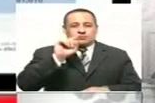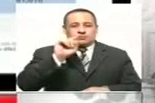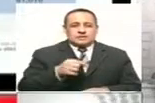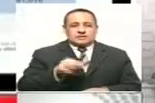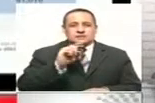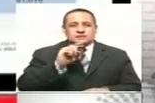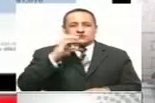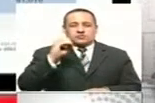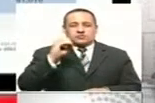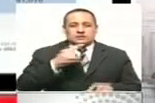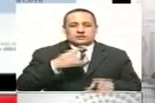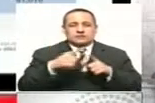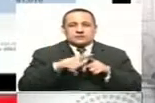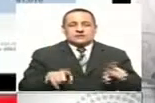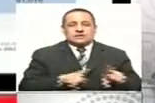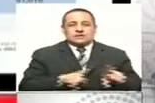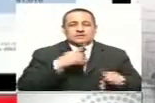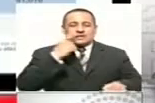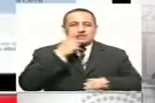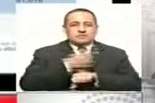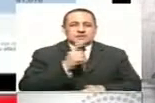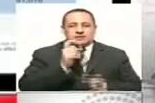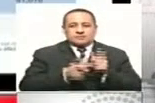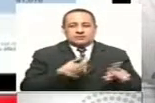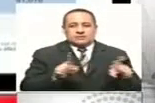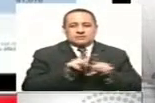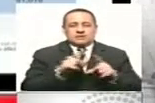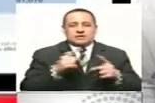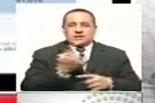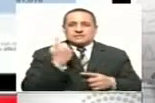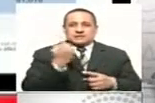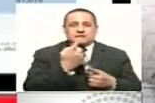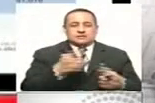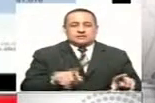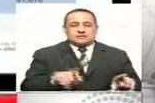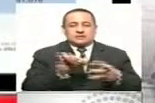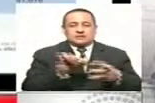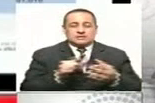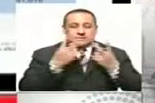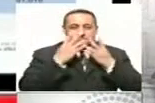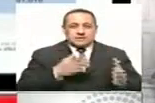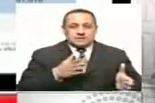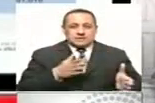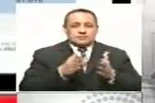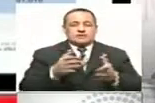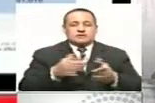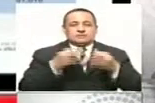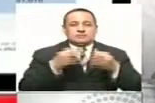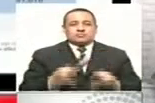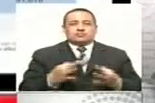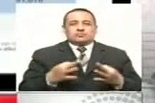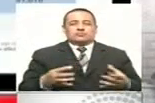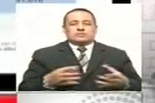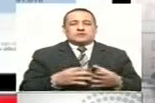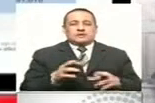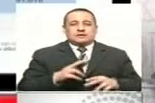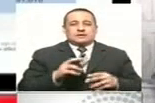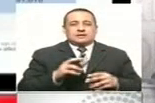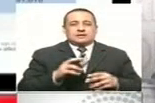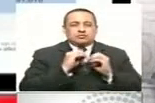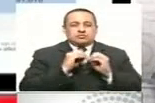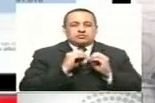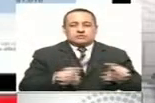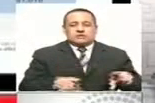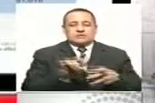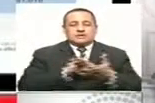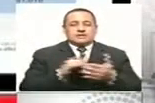51.010 atenciones de las demandas de usuarios en las multiplataformas, canales presenciales, telefónicos, virtuales,